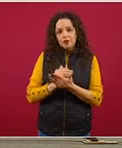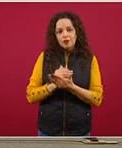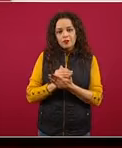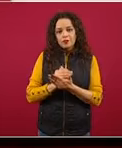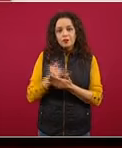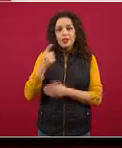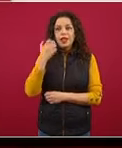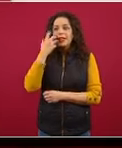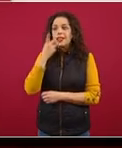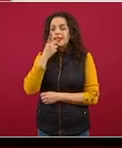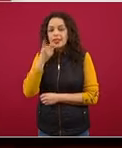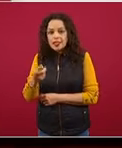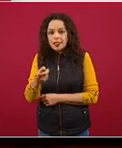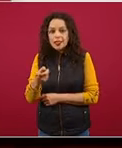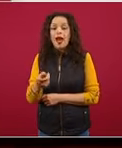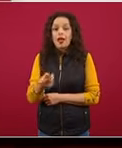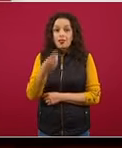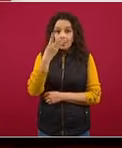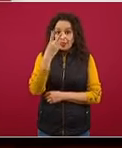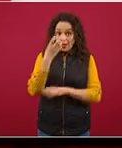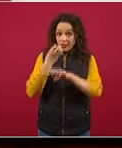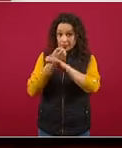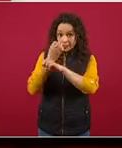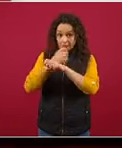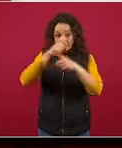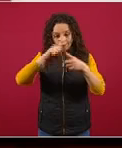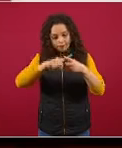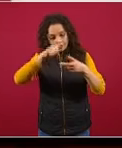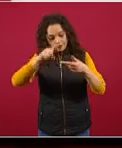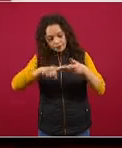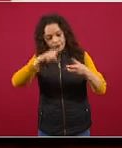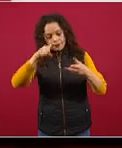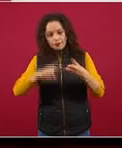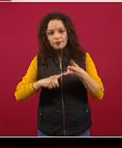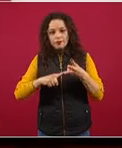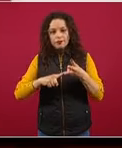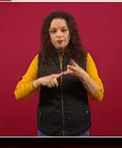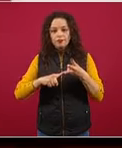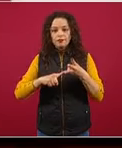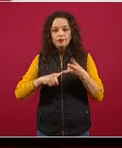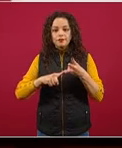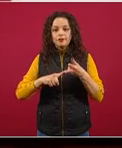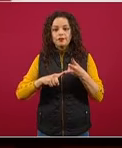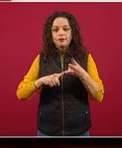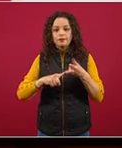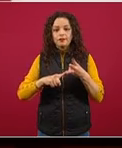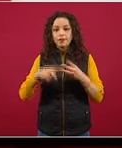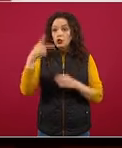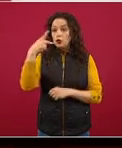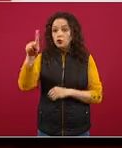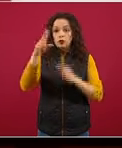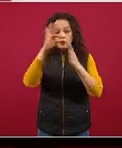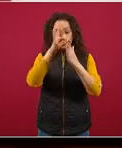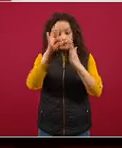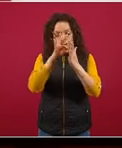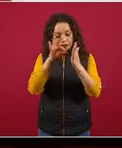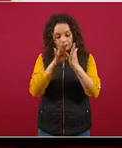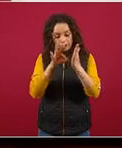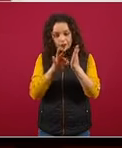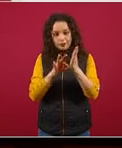quiere decir que estos 3 estados de la República en sus indicadores